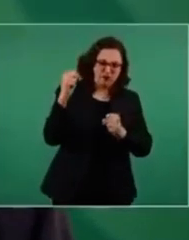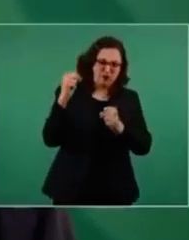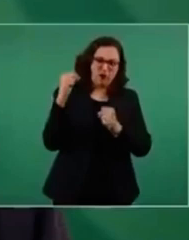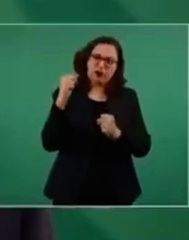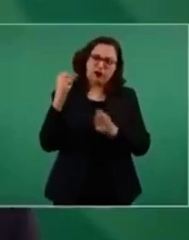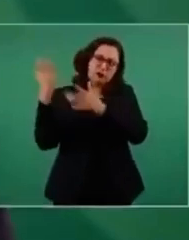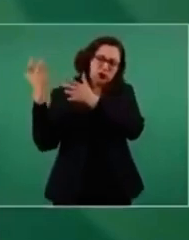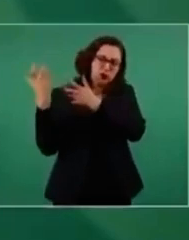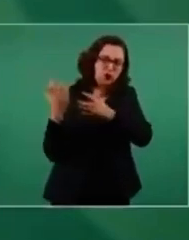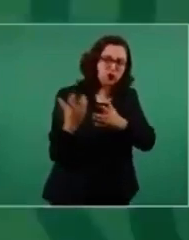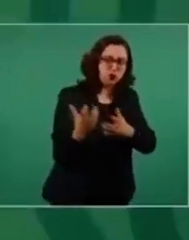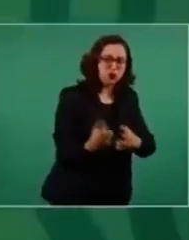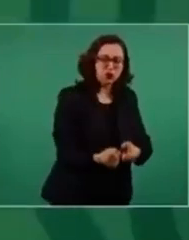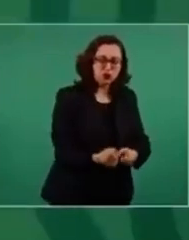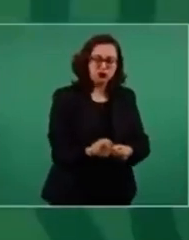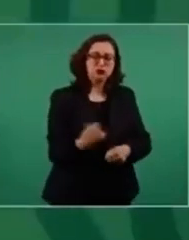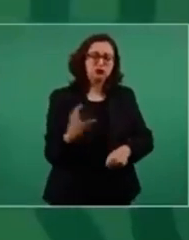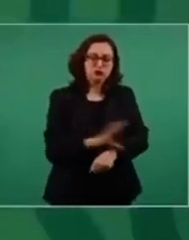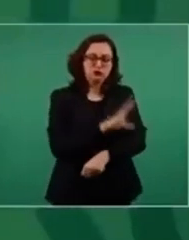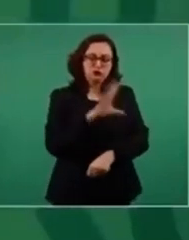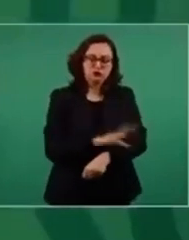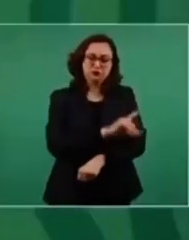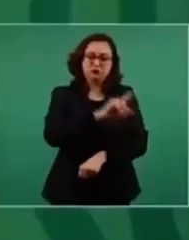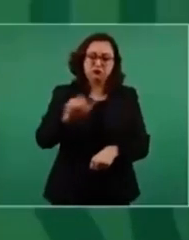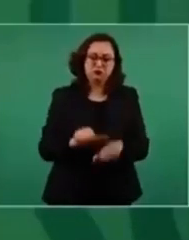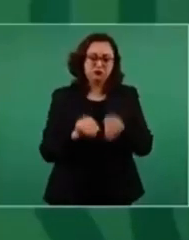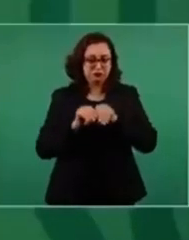subir toda esa energía a la red. Esto en